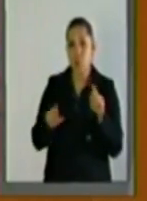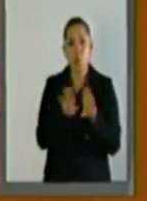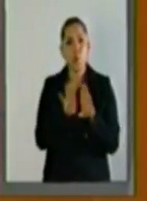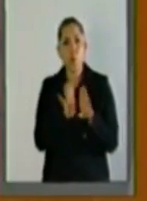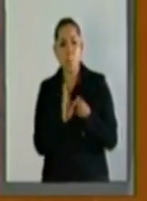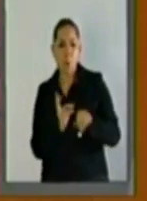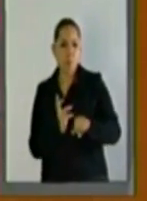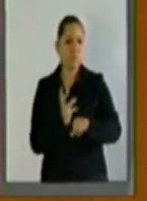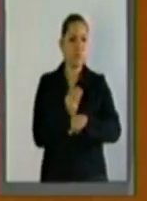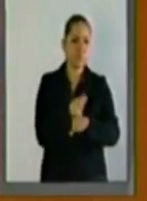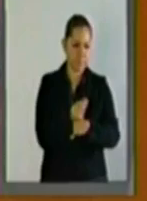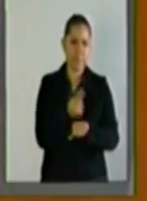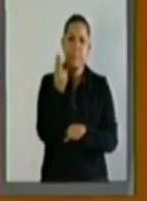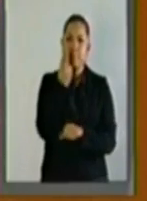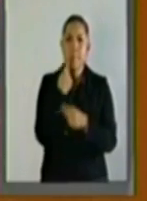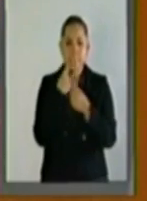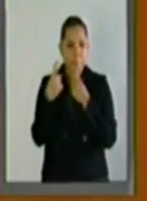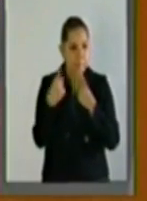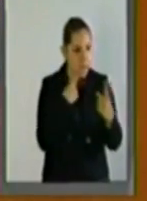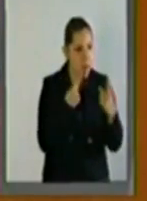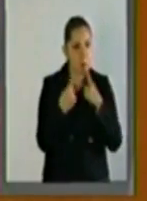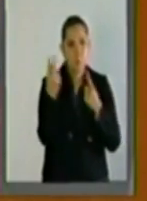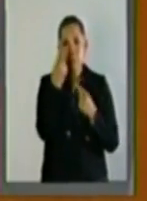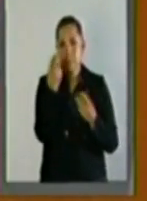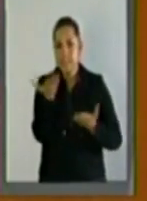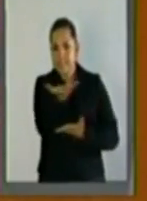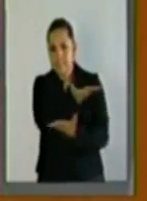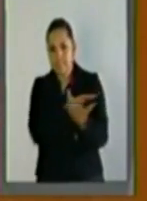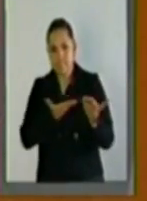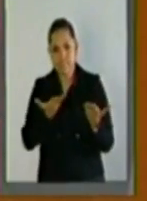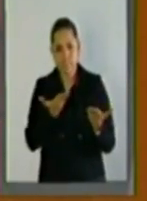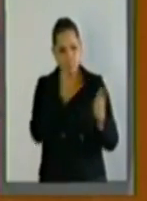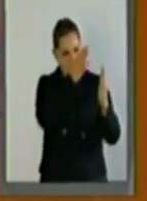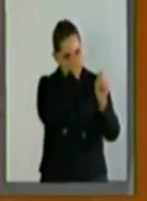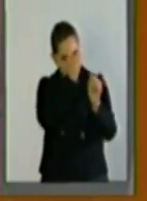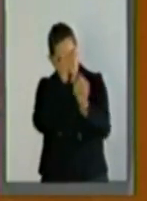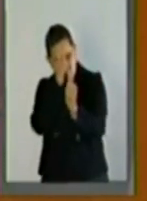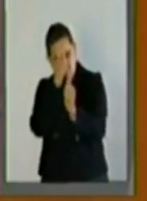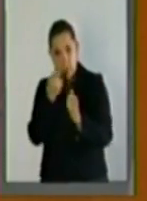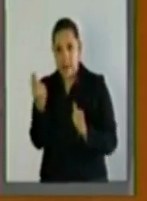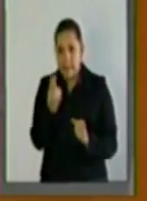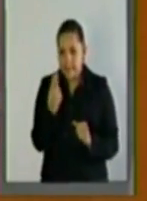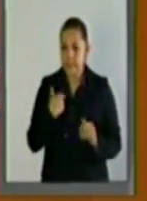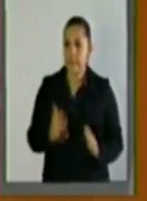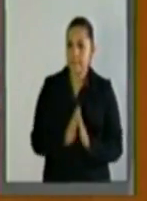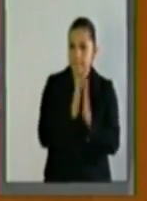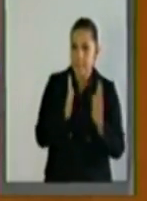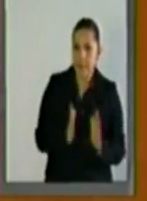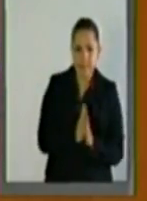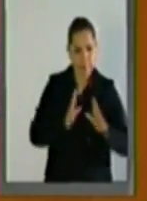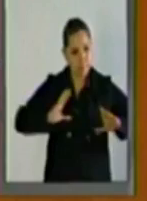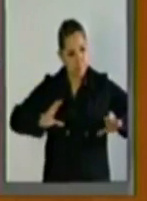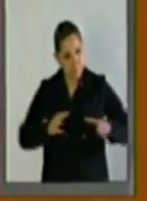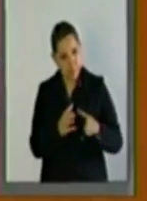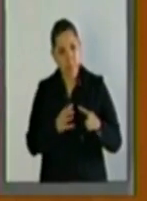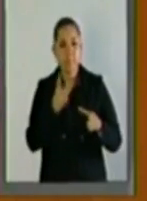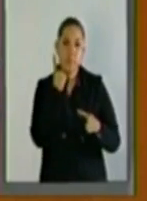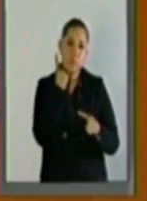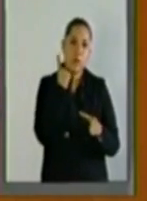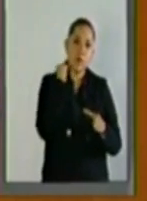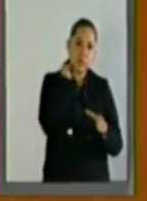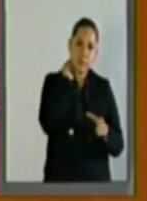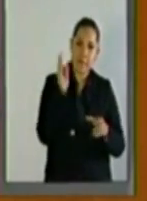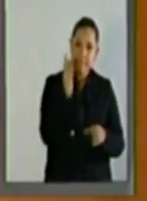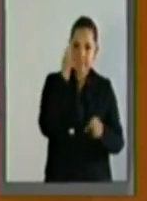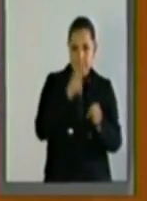del diálogo, a través de los acuerdos, a través de la participación del Poder Legislativo Federal.